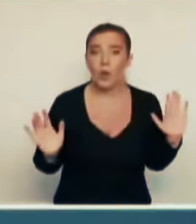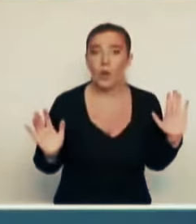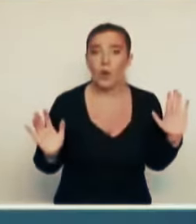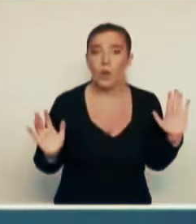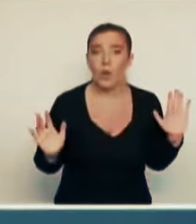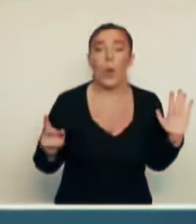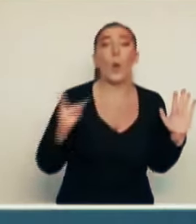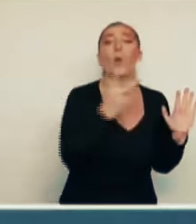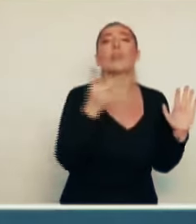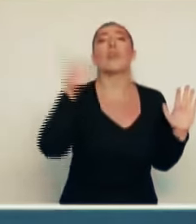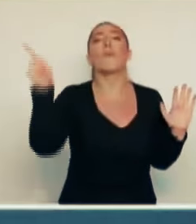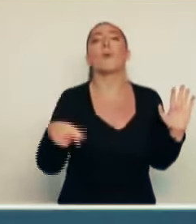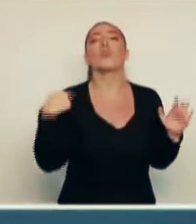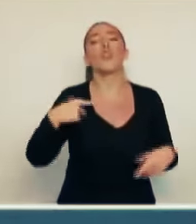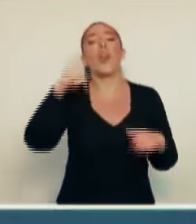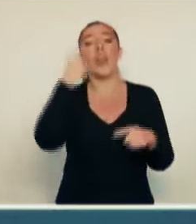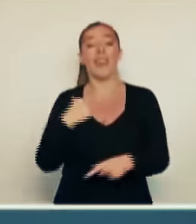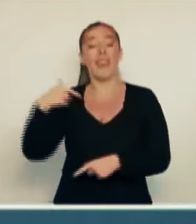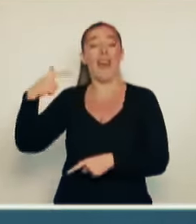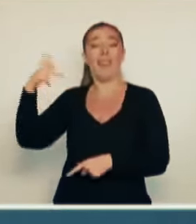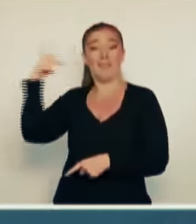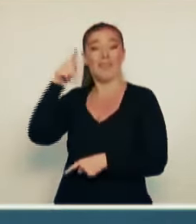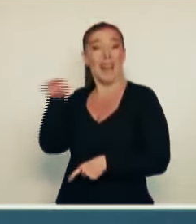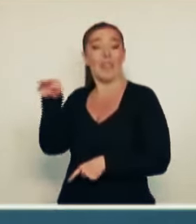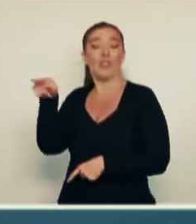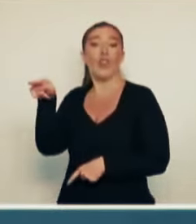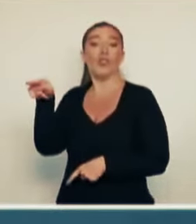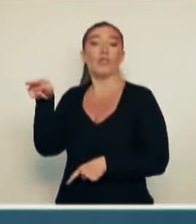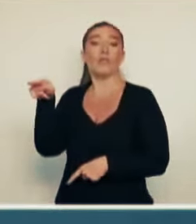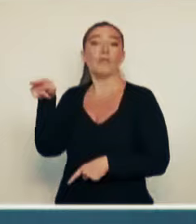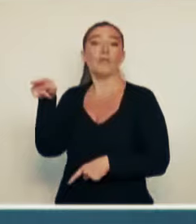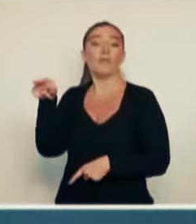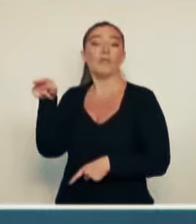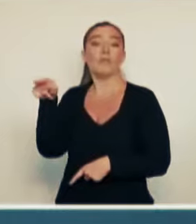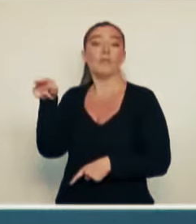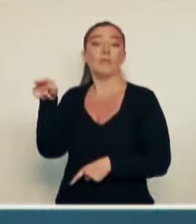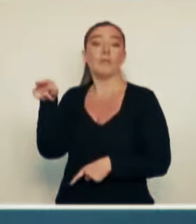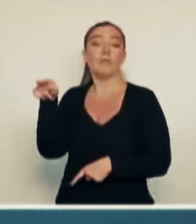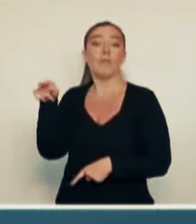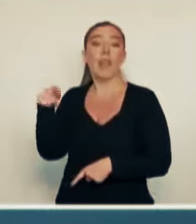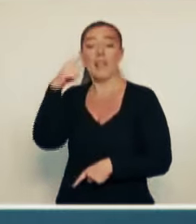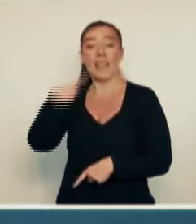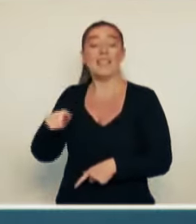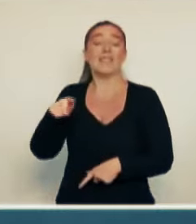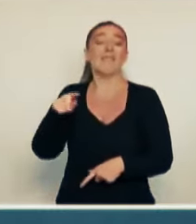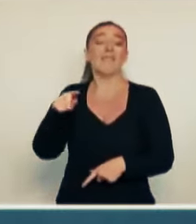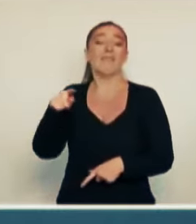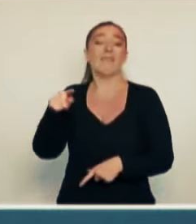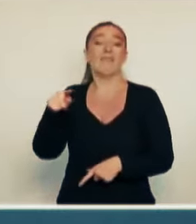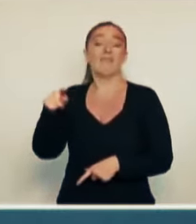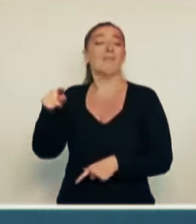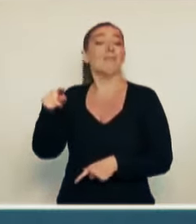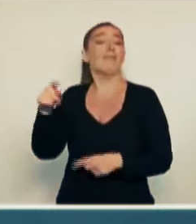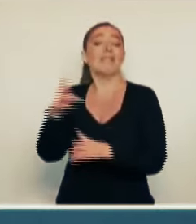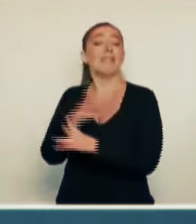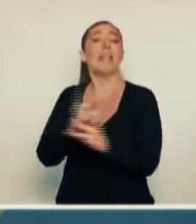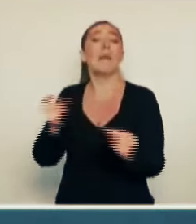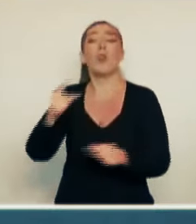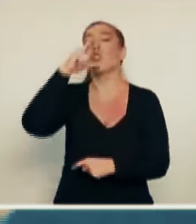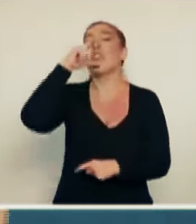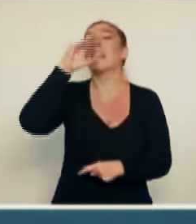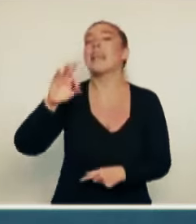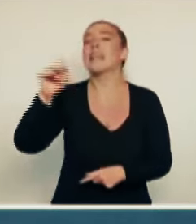ese 22% que Néstor se fue con un 70% de imagen positiva ya cuando